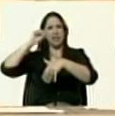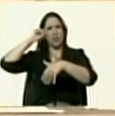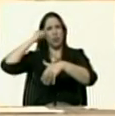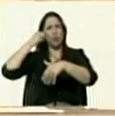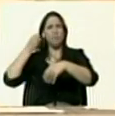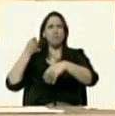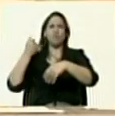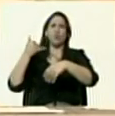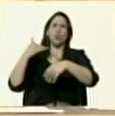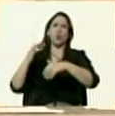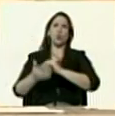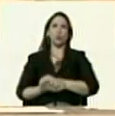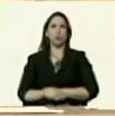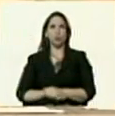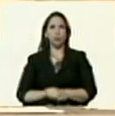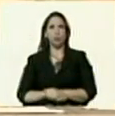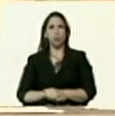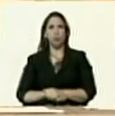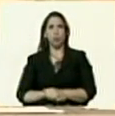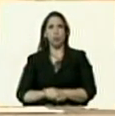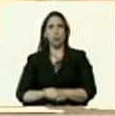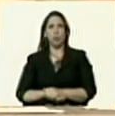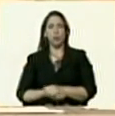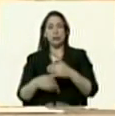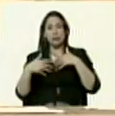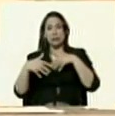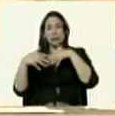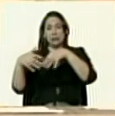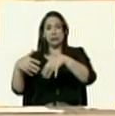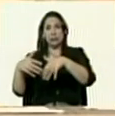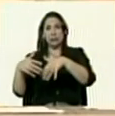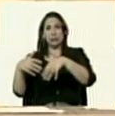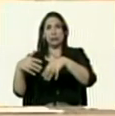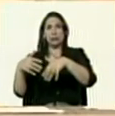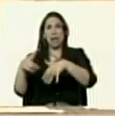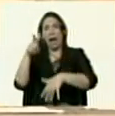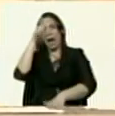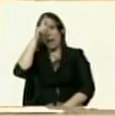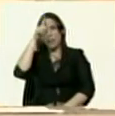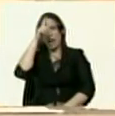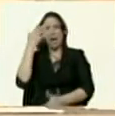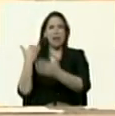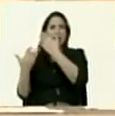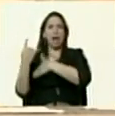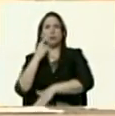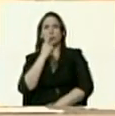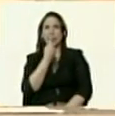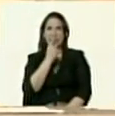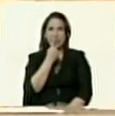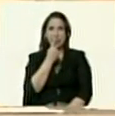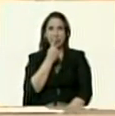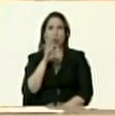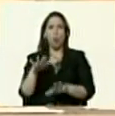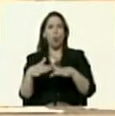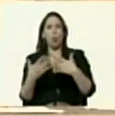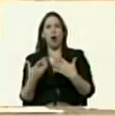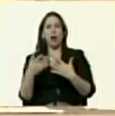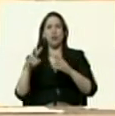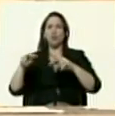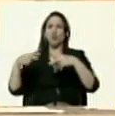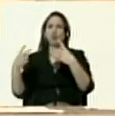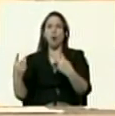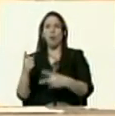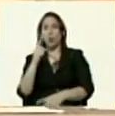las hordas hitlerianas. Yo diría que son las hordas neofascistas, neonazis de